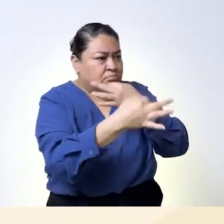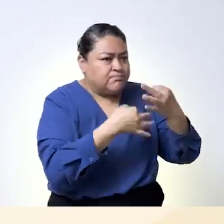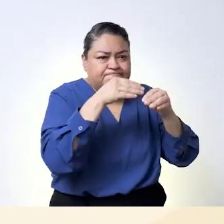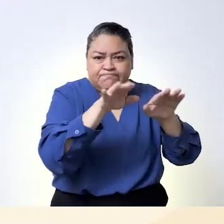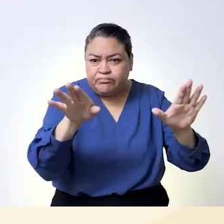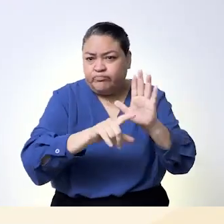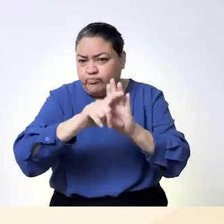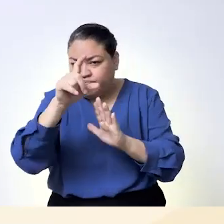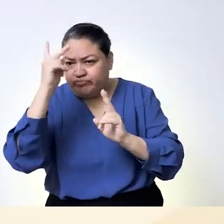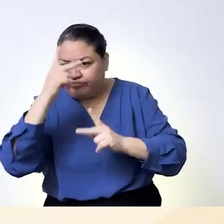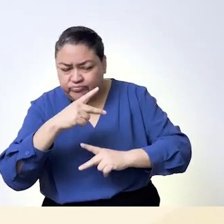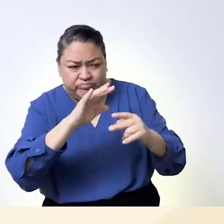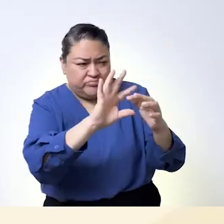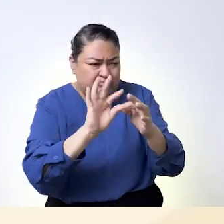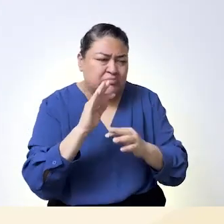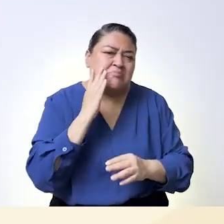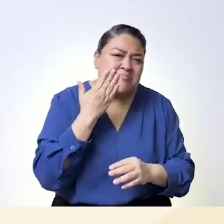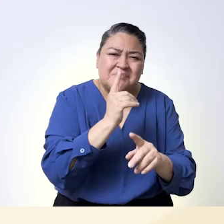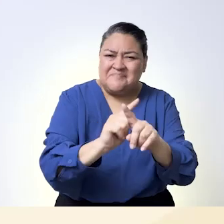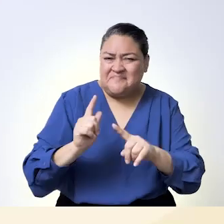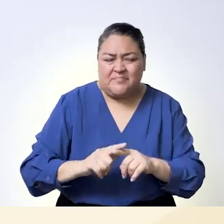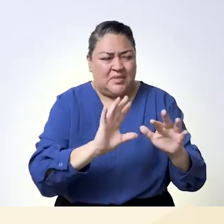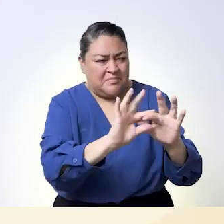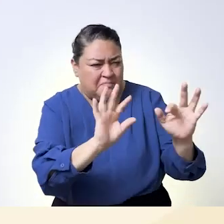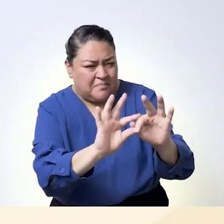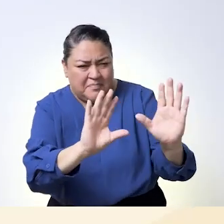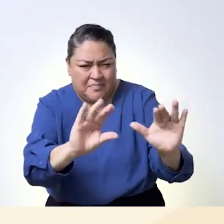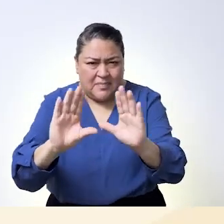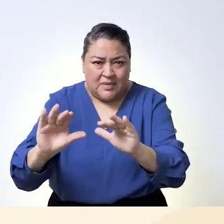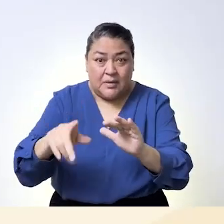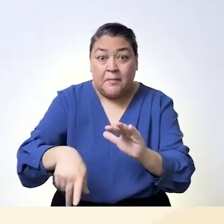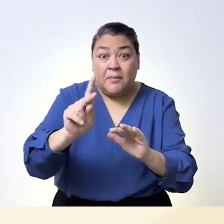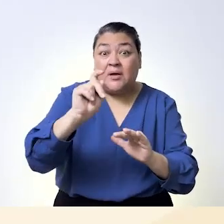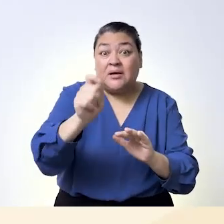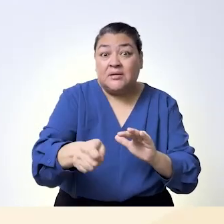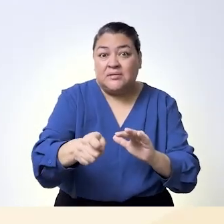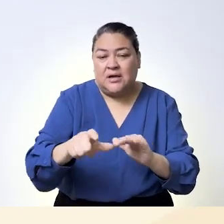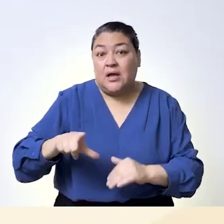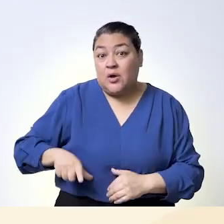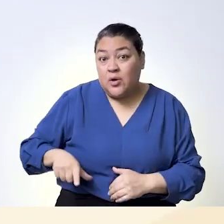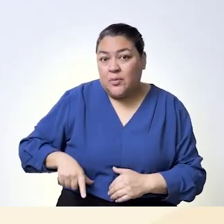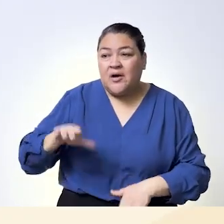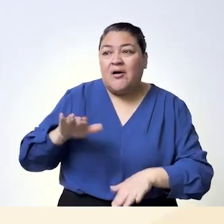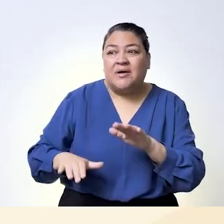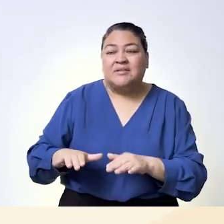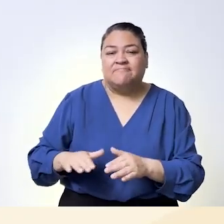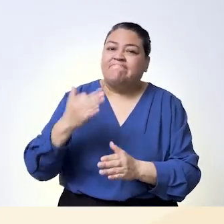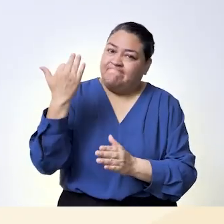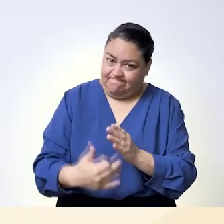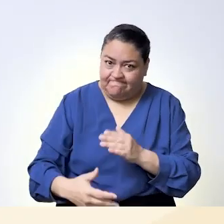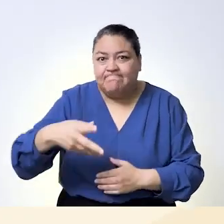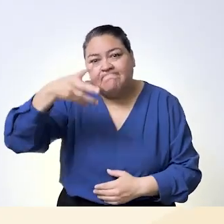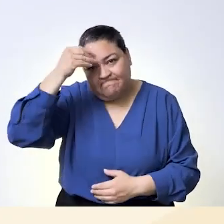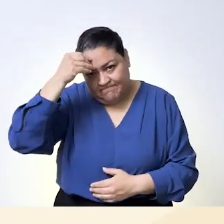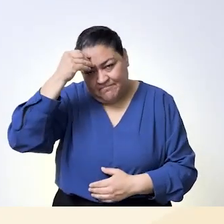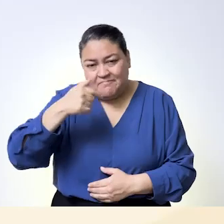conocer en Instagram, en TikTok, en Facebook o en las redes sociales, todavía en el sector de las instituciones públicas tenemos mucho que